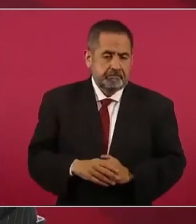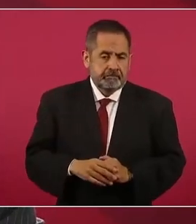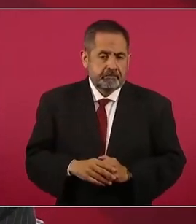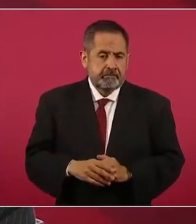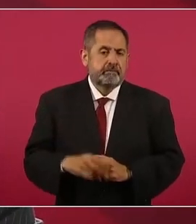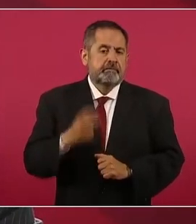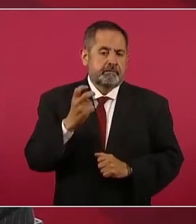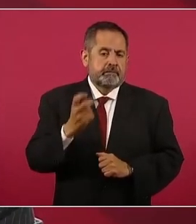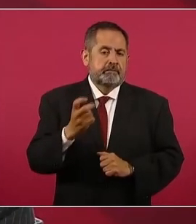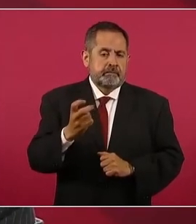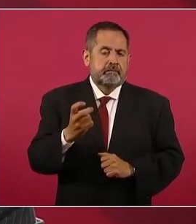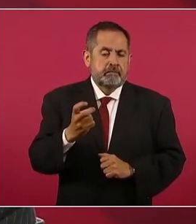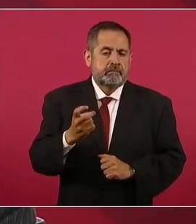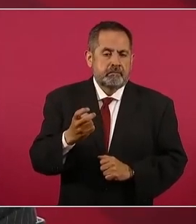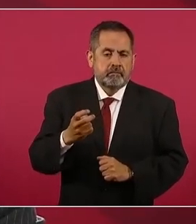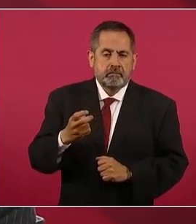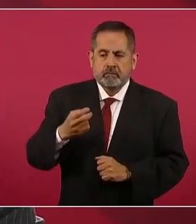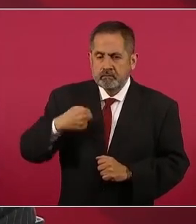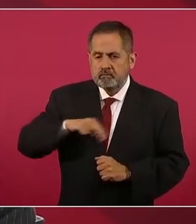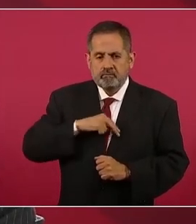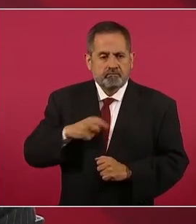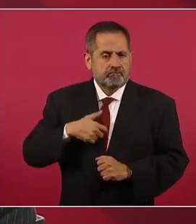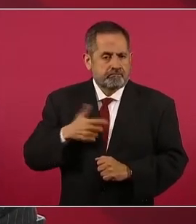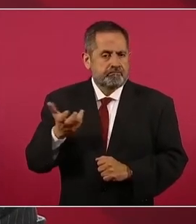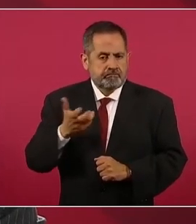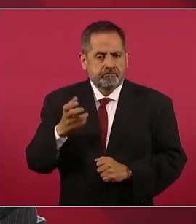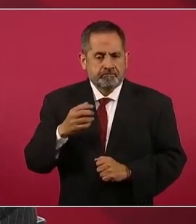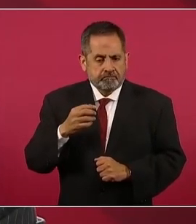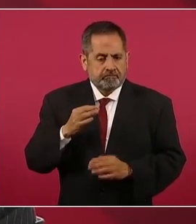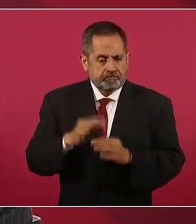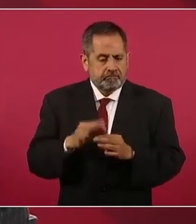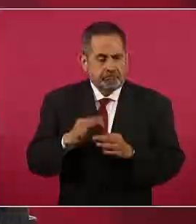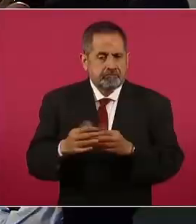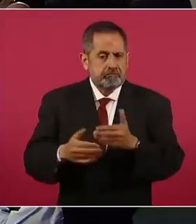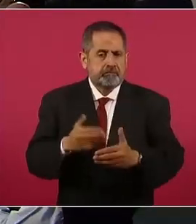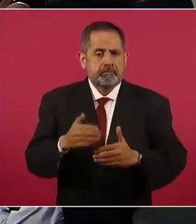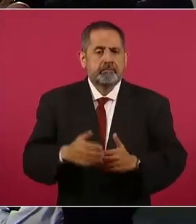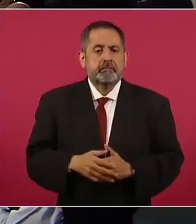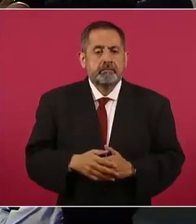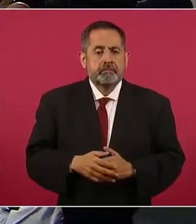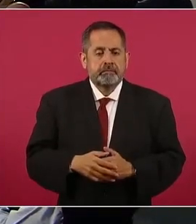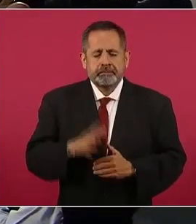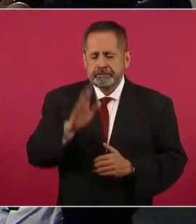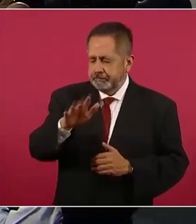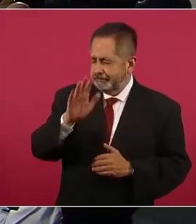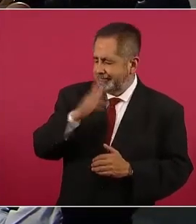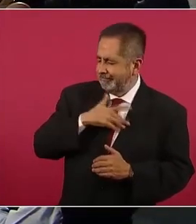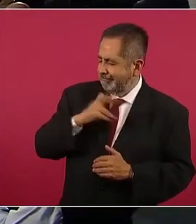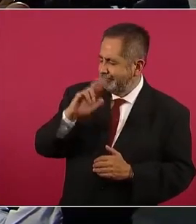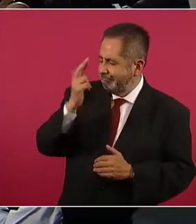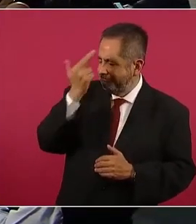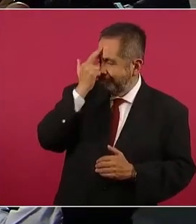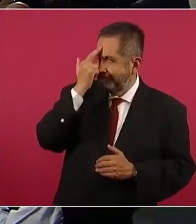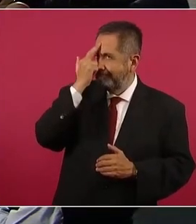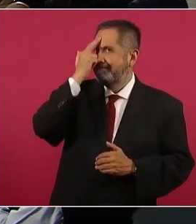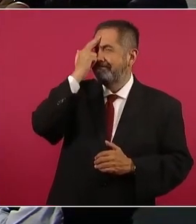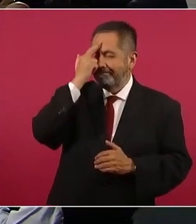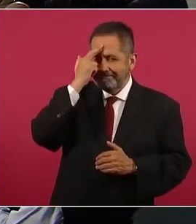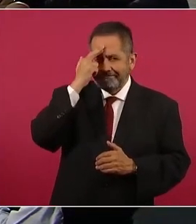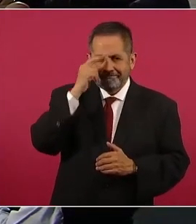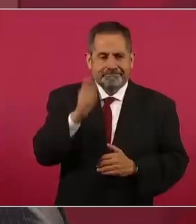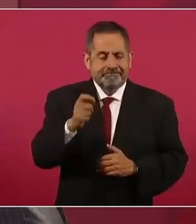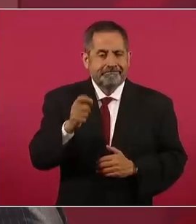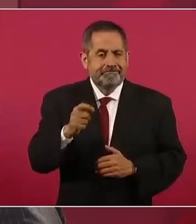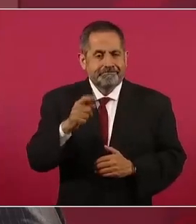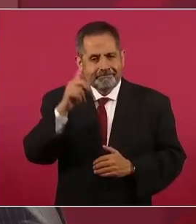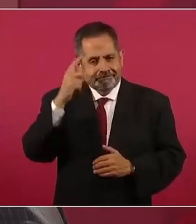Eso es lo que estamos haciendo. Y ahora hasta me acordaba yo de